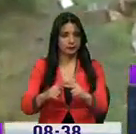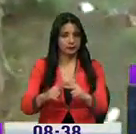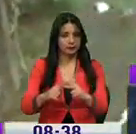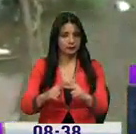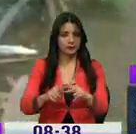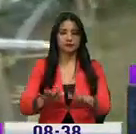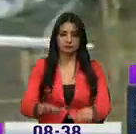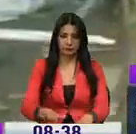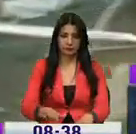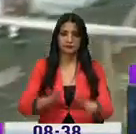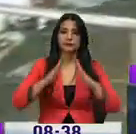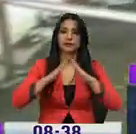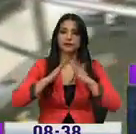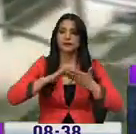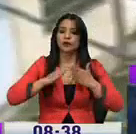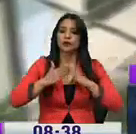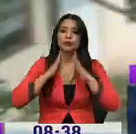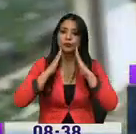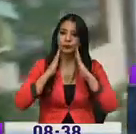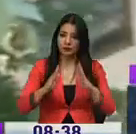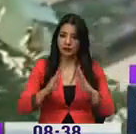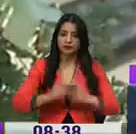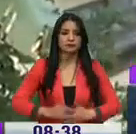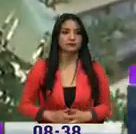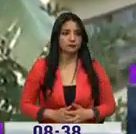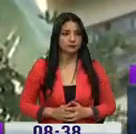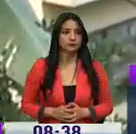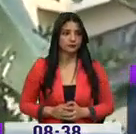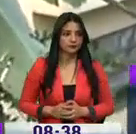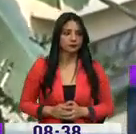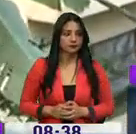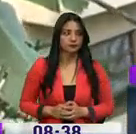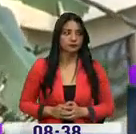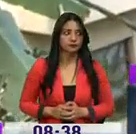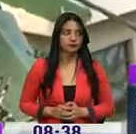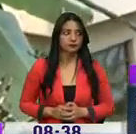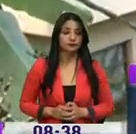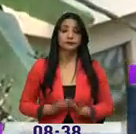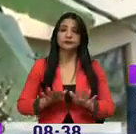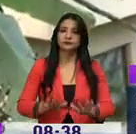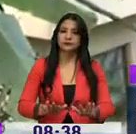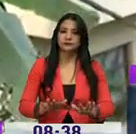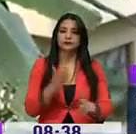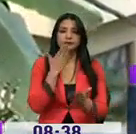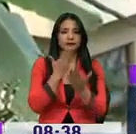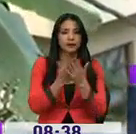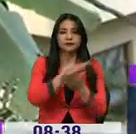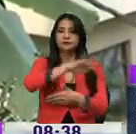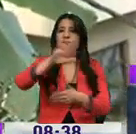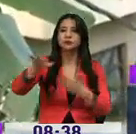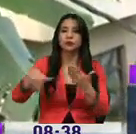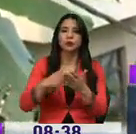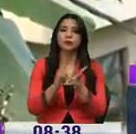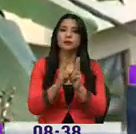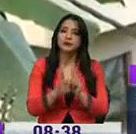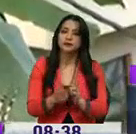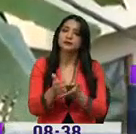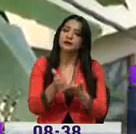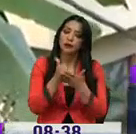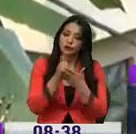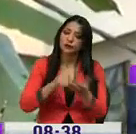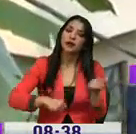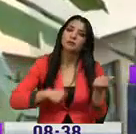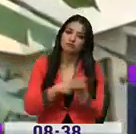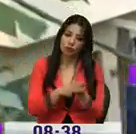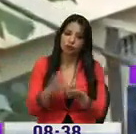que tenemos en la casa comunal, que ahí, gracias a todos los vecinos, ellos me apoyaron y